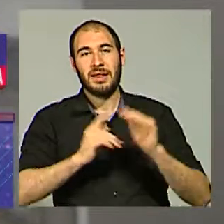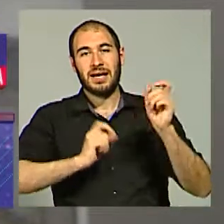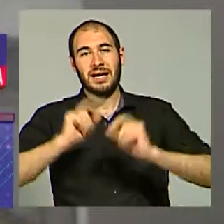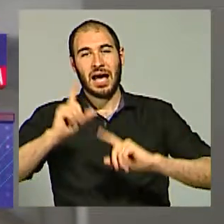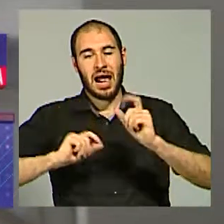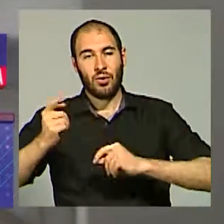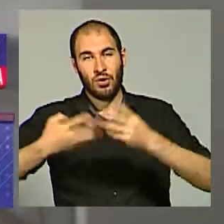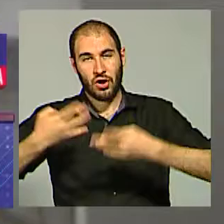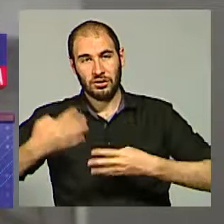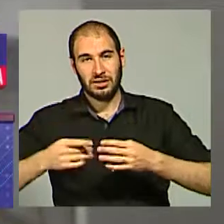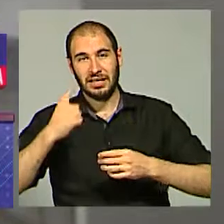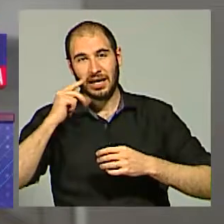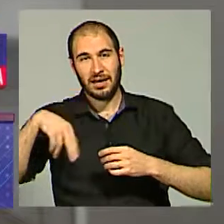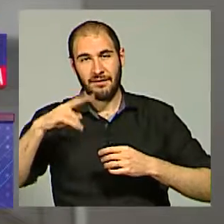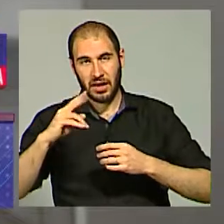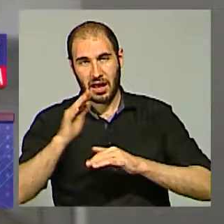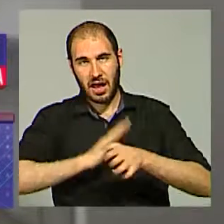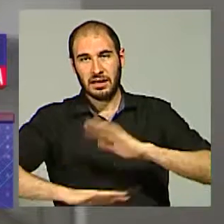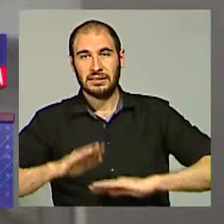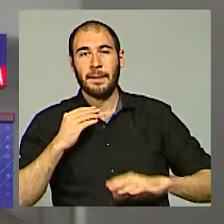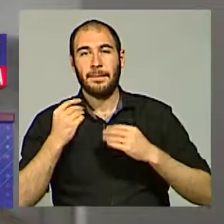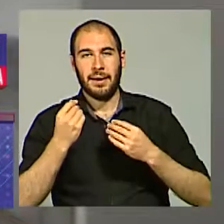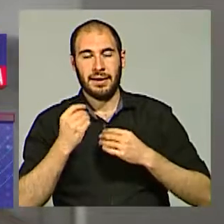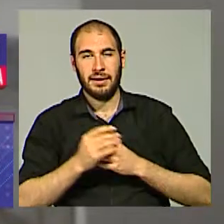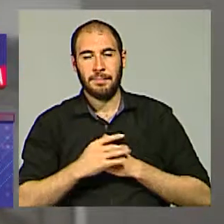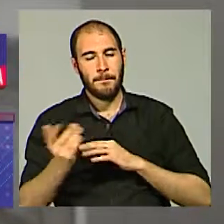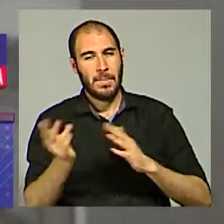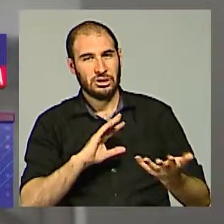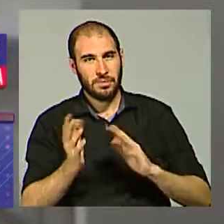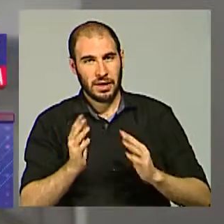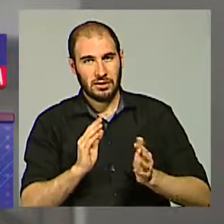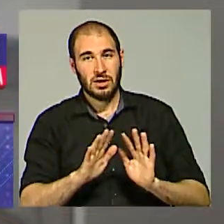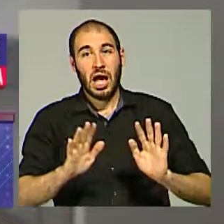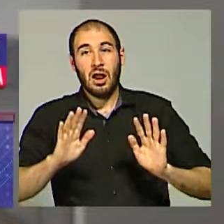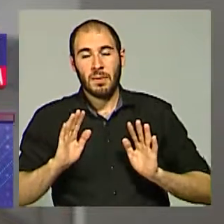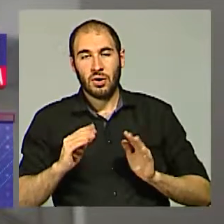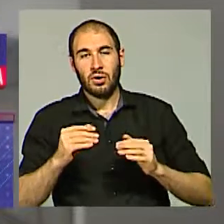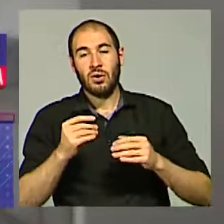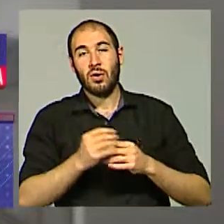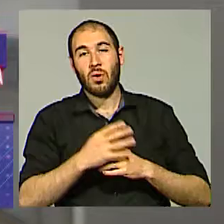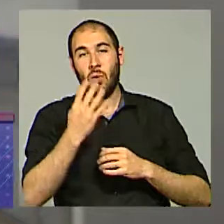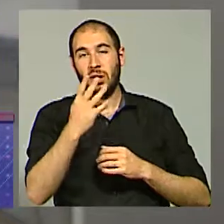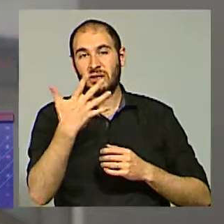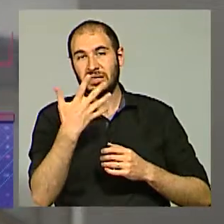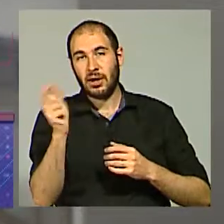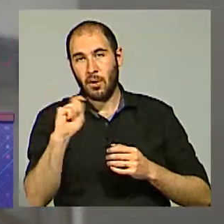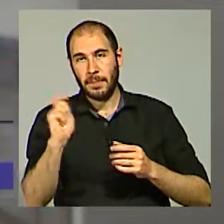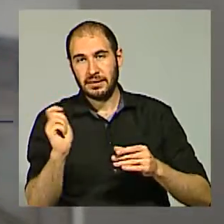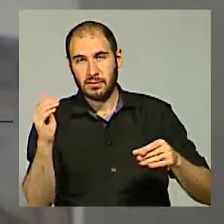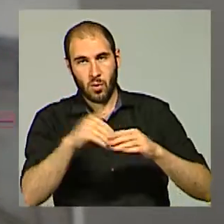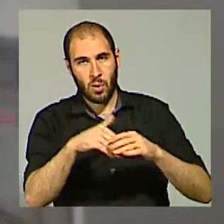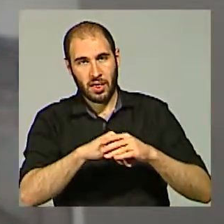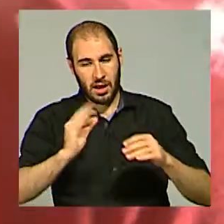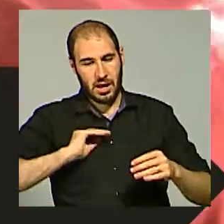que se han hecho con la base del inm para es tener estimado si es posible un stock de cuatro o cinco meses para